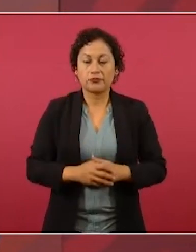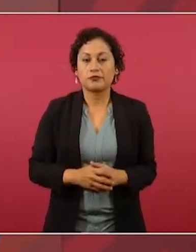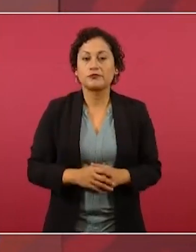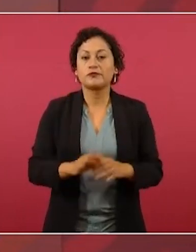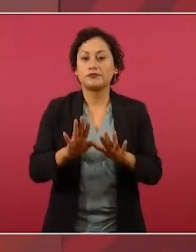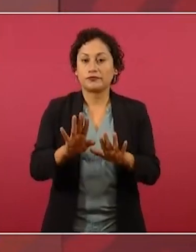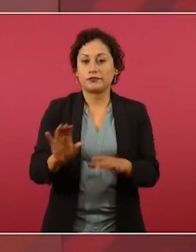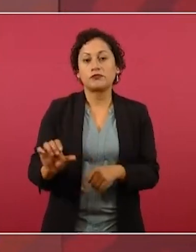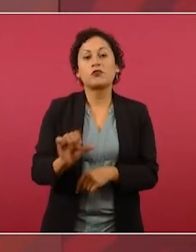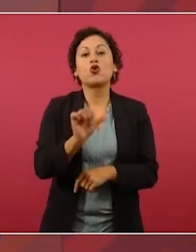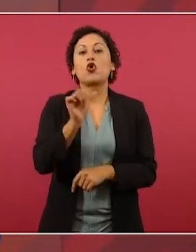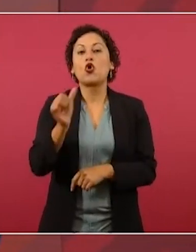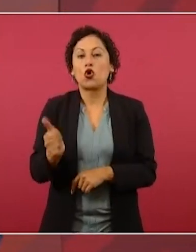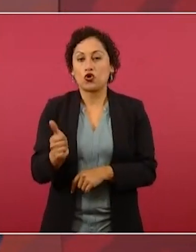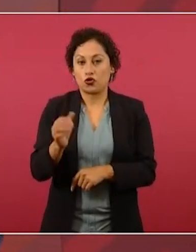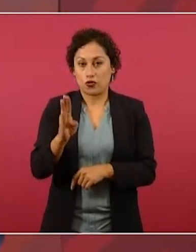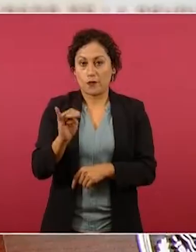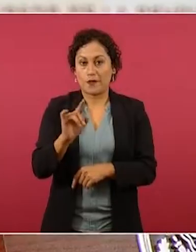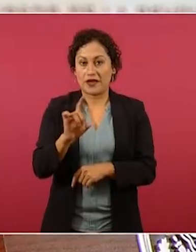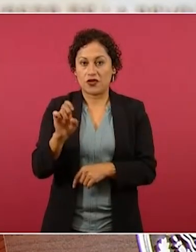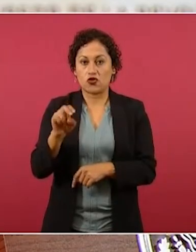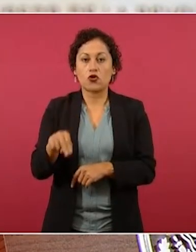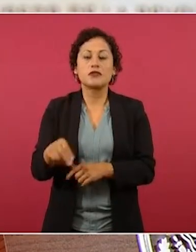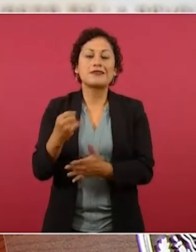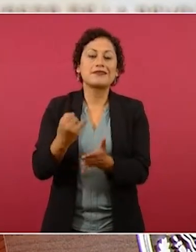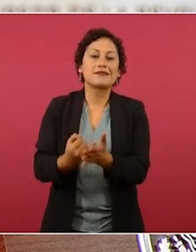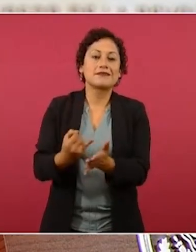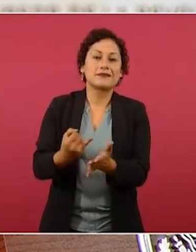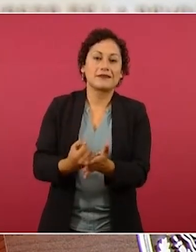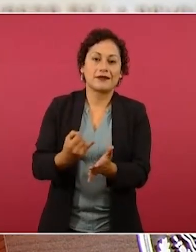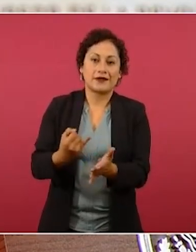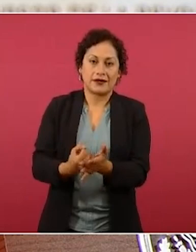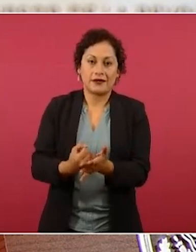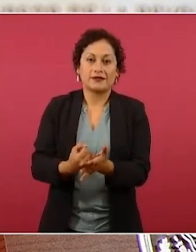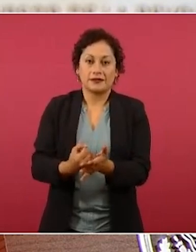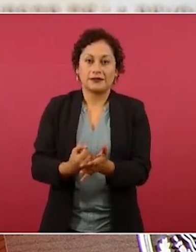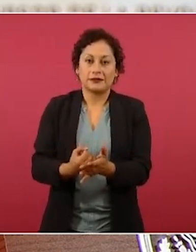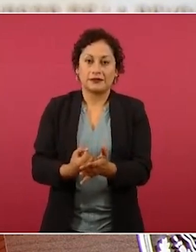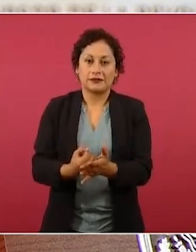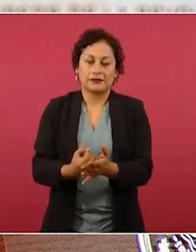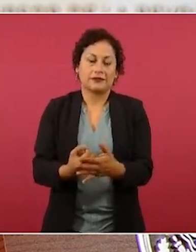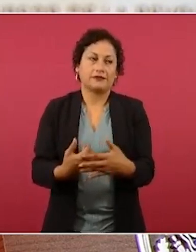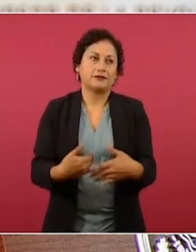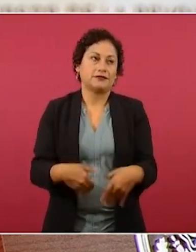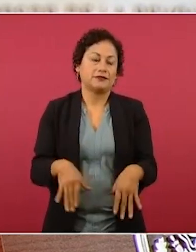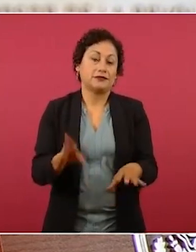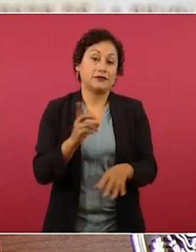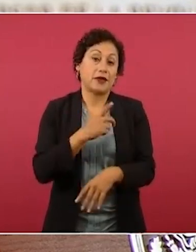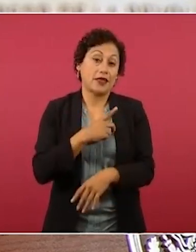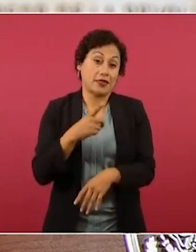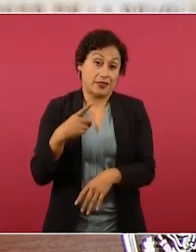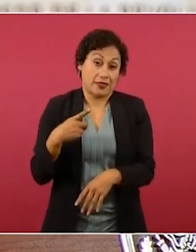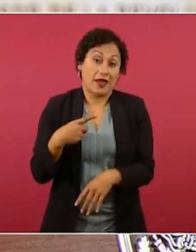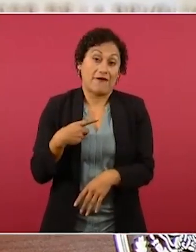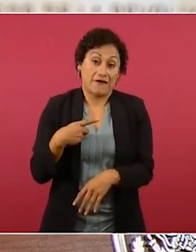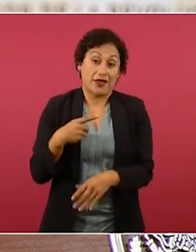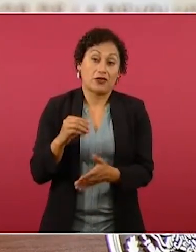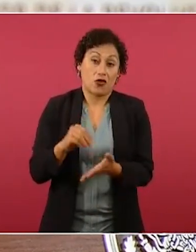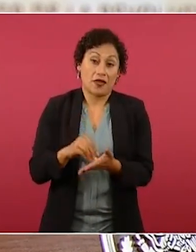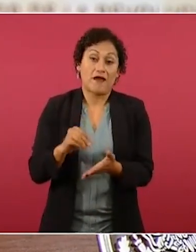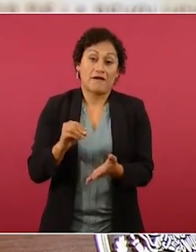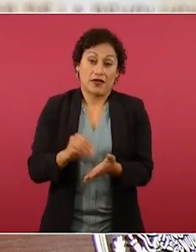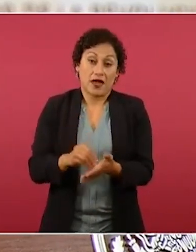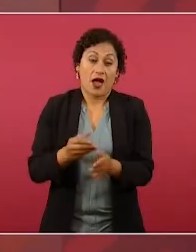otro 1 billón de intereses. Y se debe el 1 billón original.